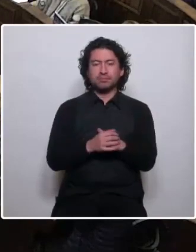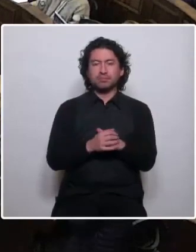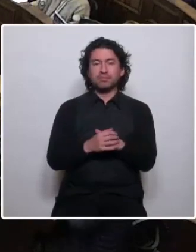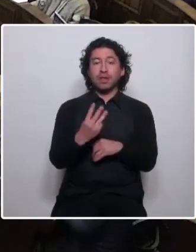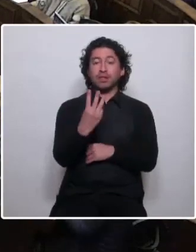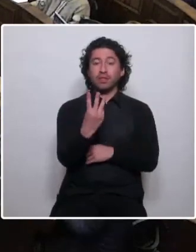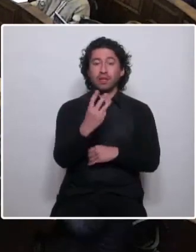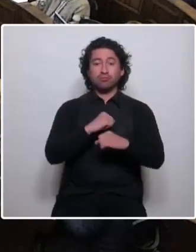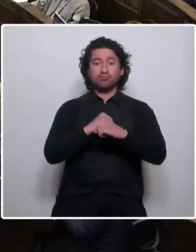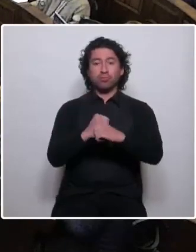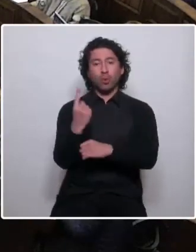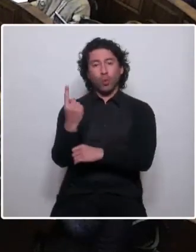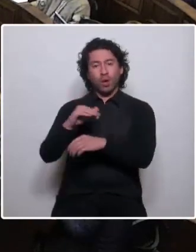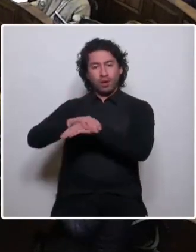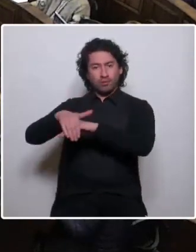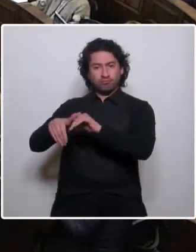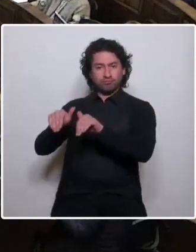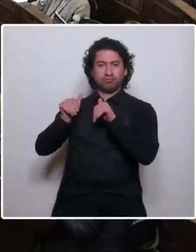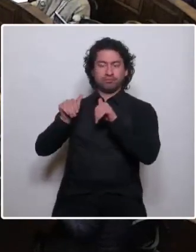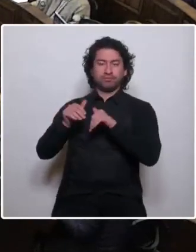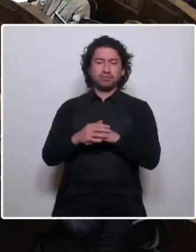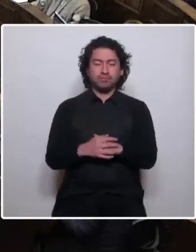3 en contra y 1 abstención.